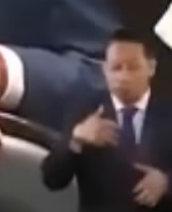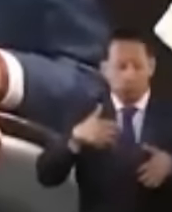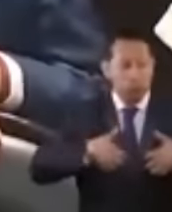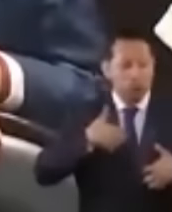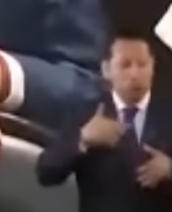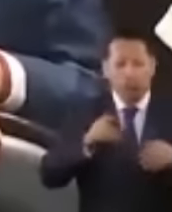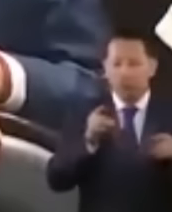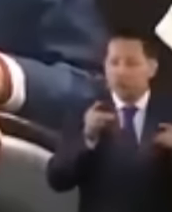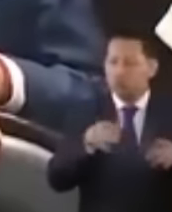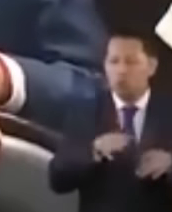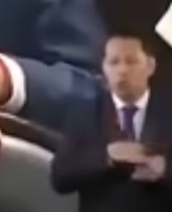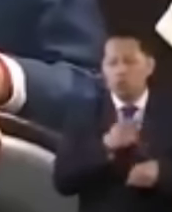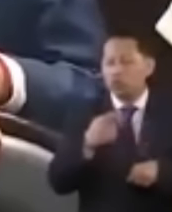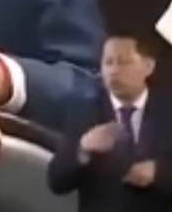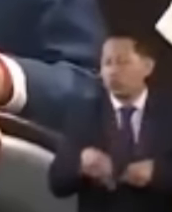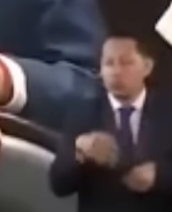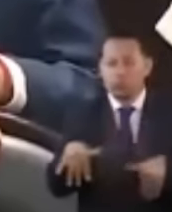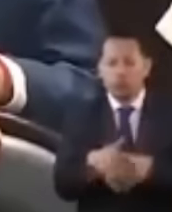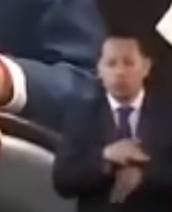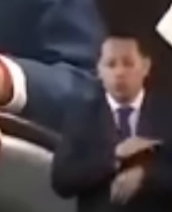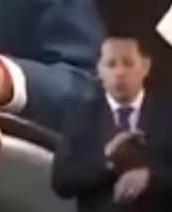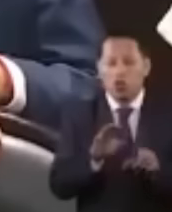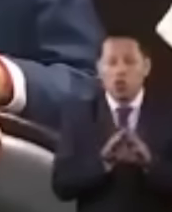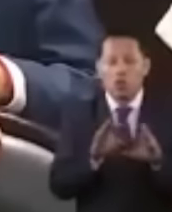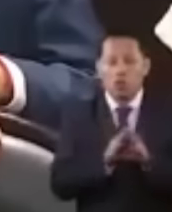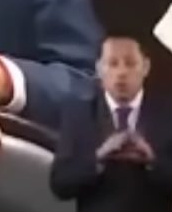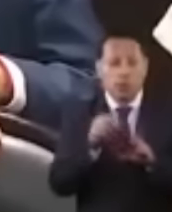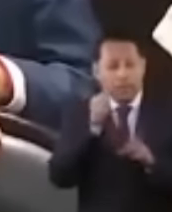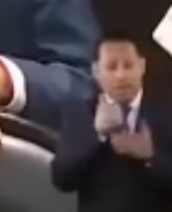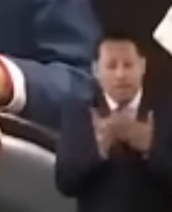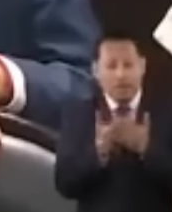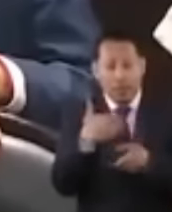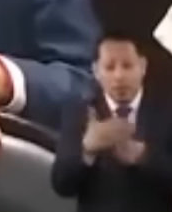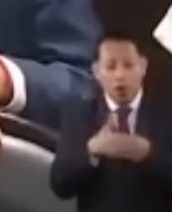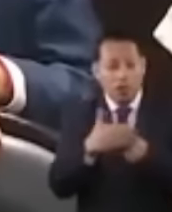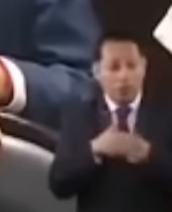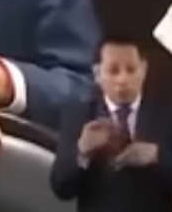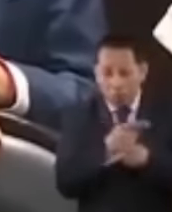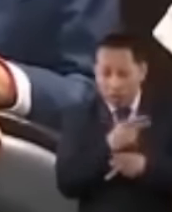desde su mediocridad, parapetados en la abyección, esperando la próxima tragedia,